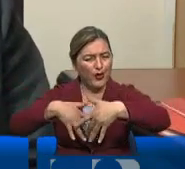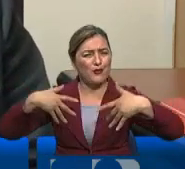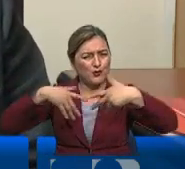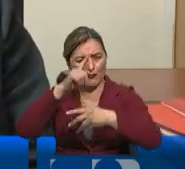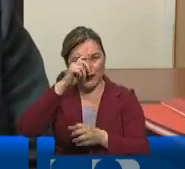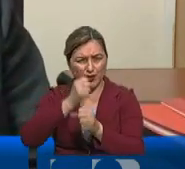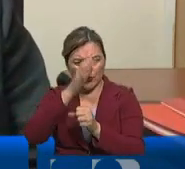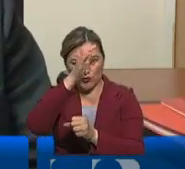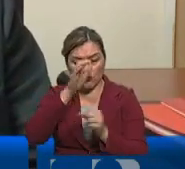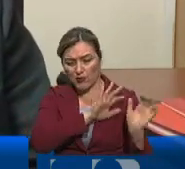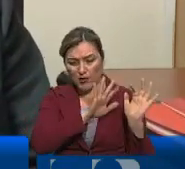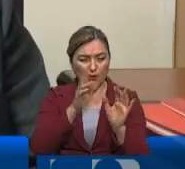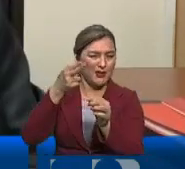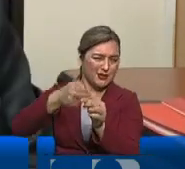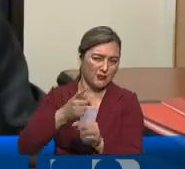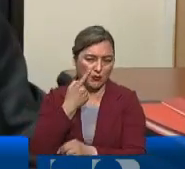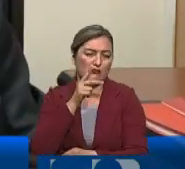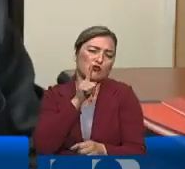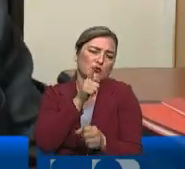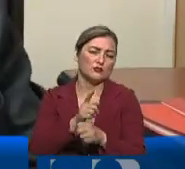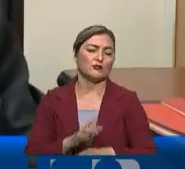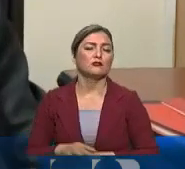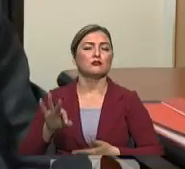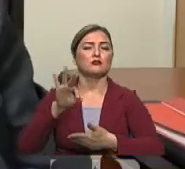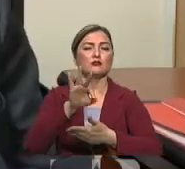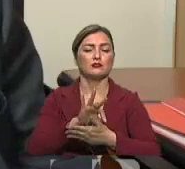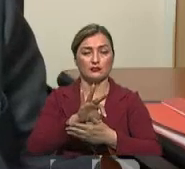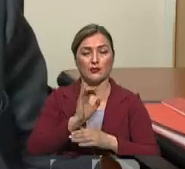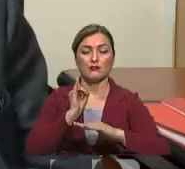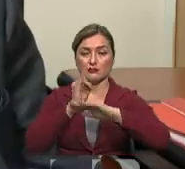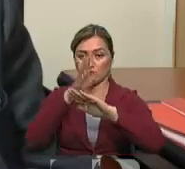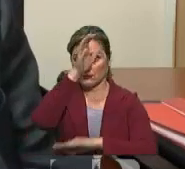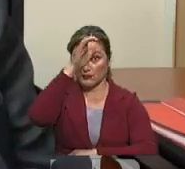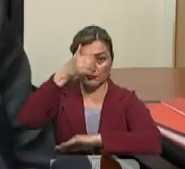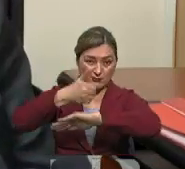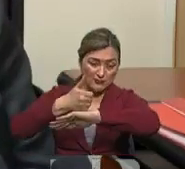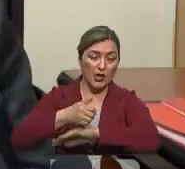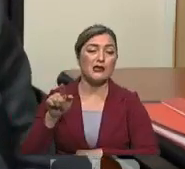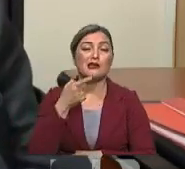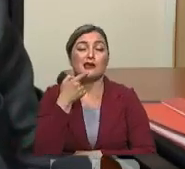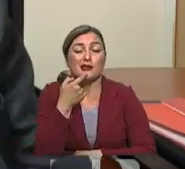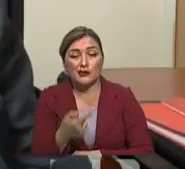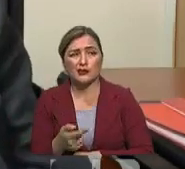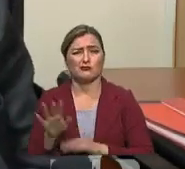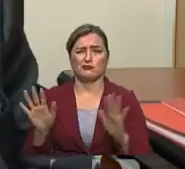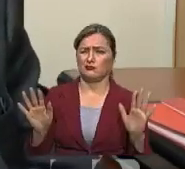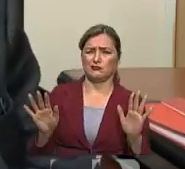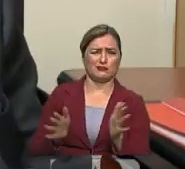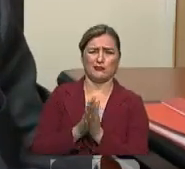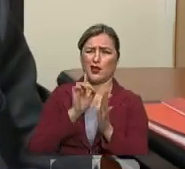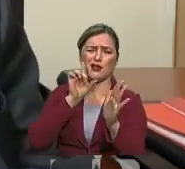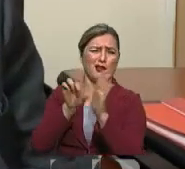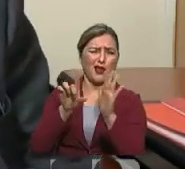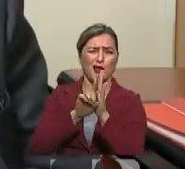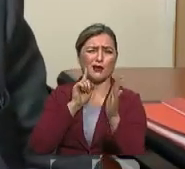miles de personas que vienen a la peregrinación. El representante del clérigo en Loja afirma además que no realizarán ninguna acción